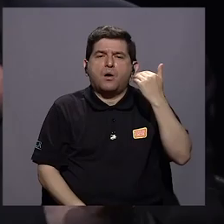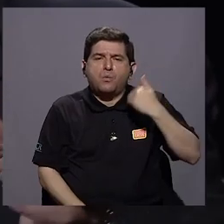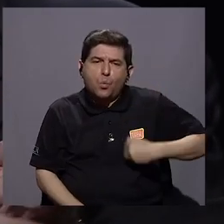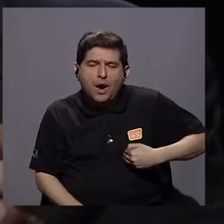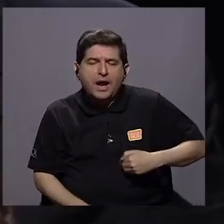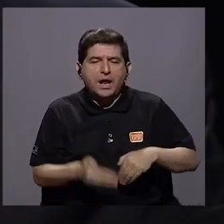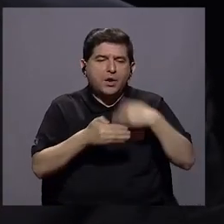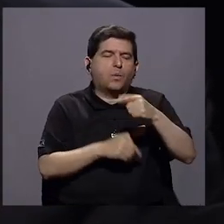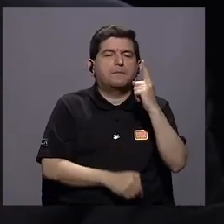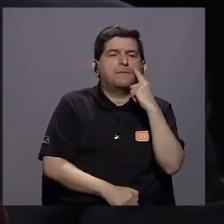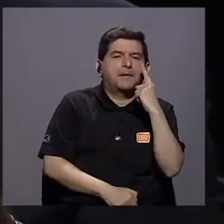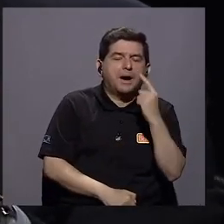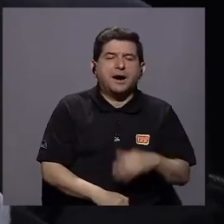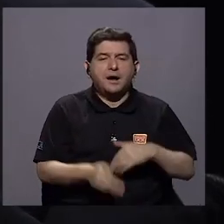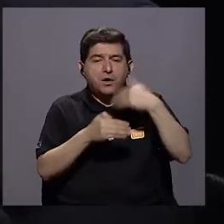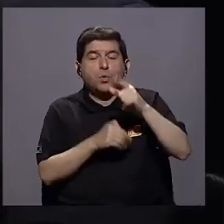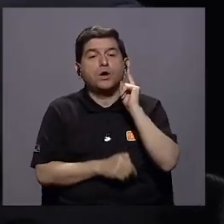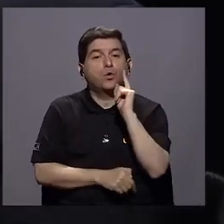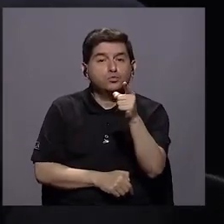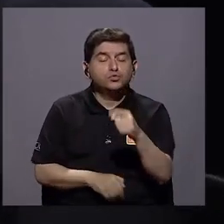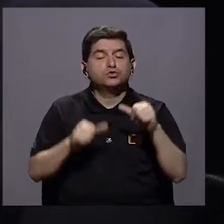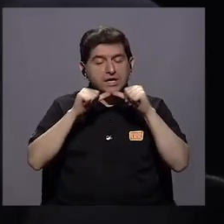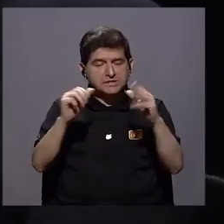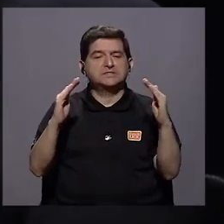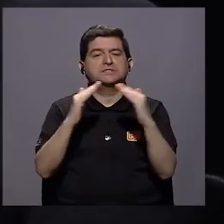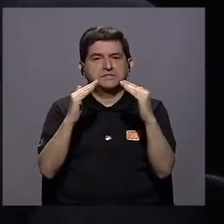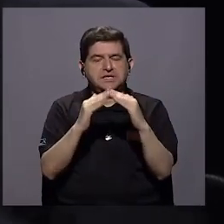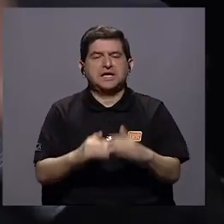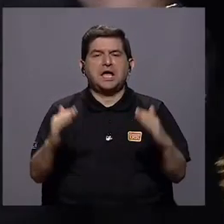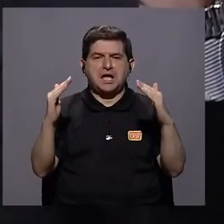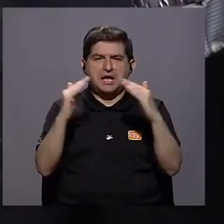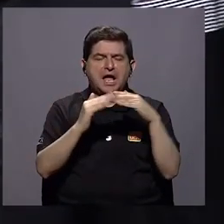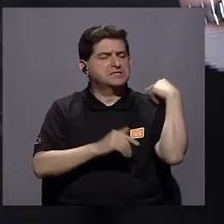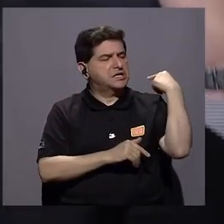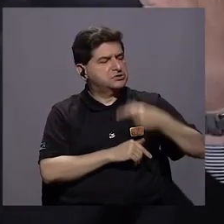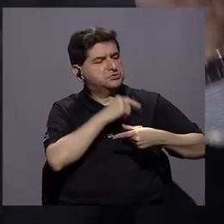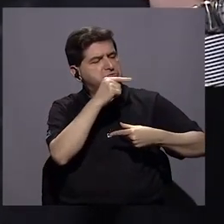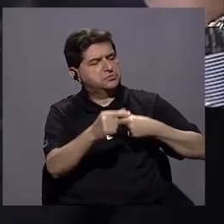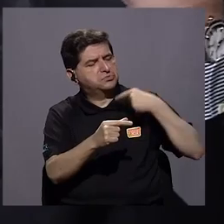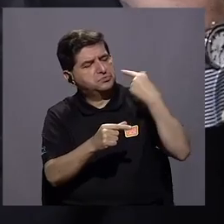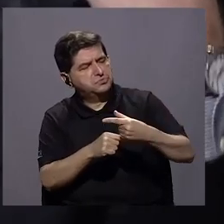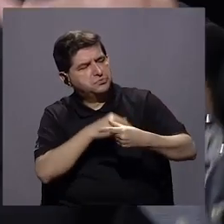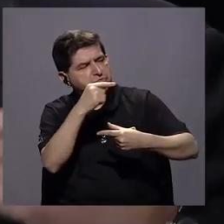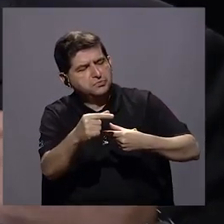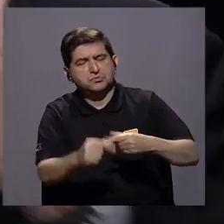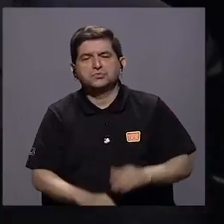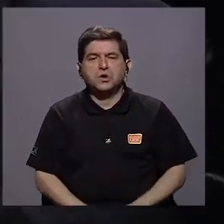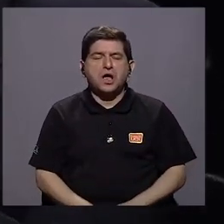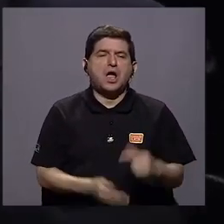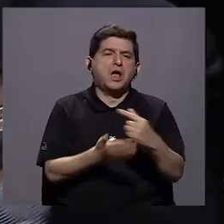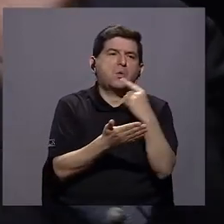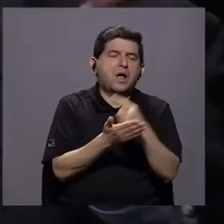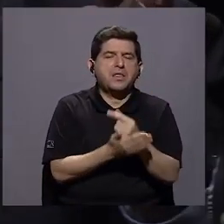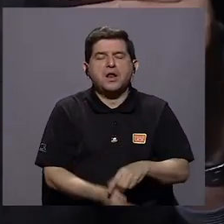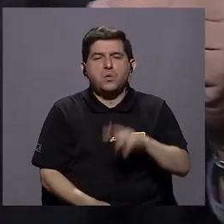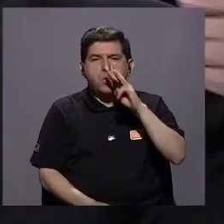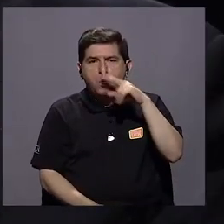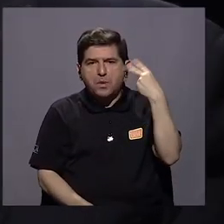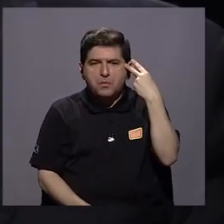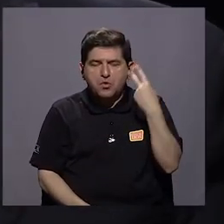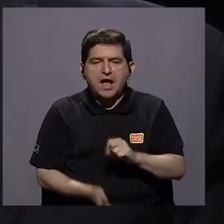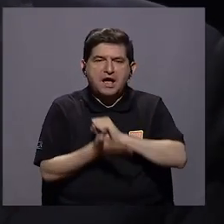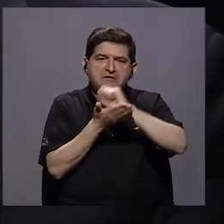abuelo, después su padre, después usted la sigue habitando, son casas de generaciones en Guadalupe, en